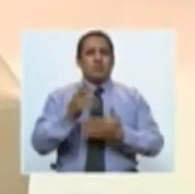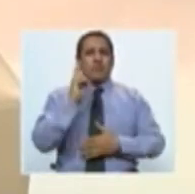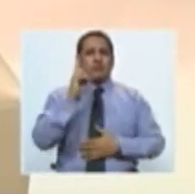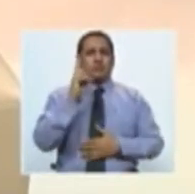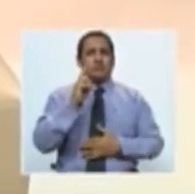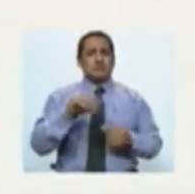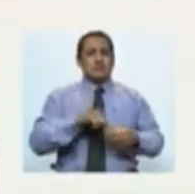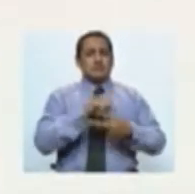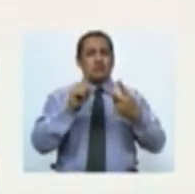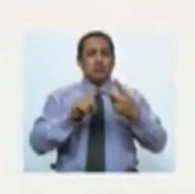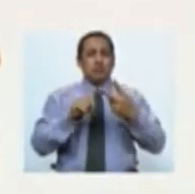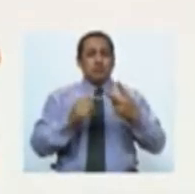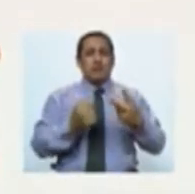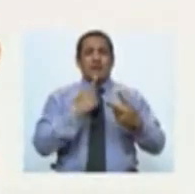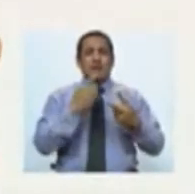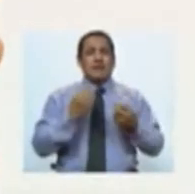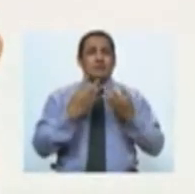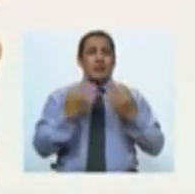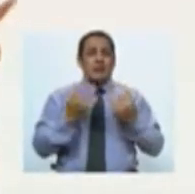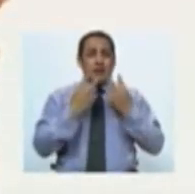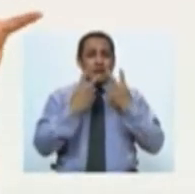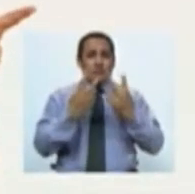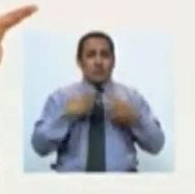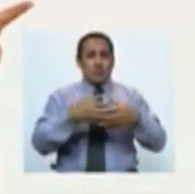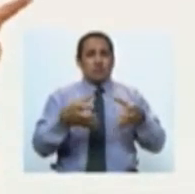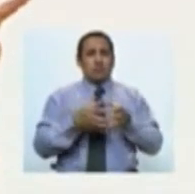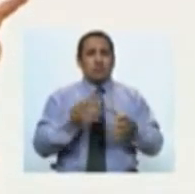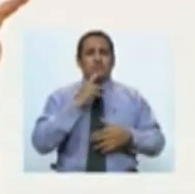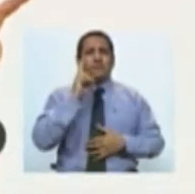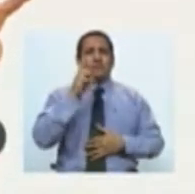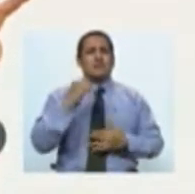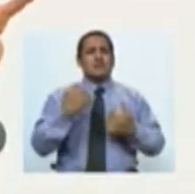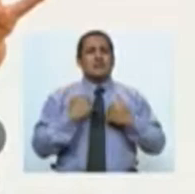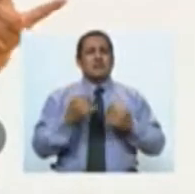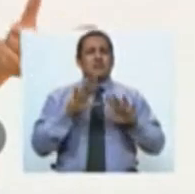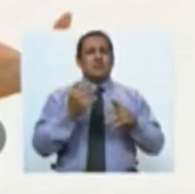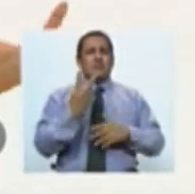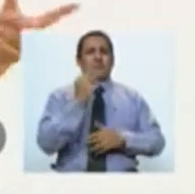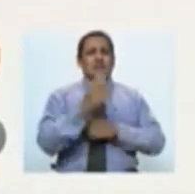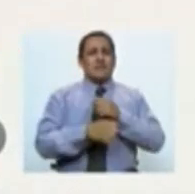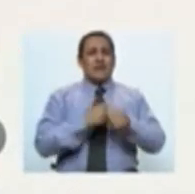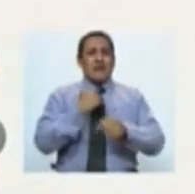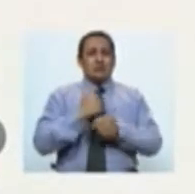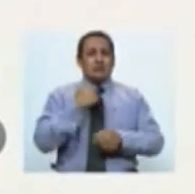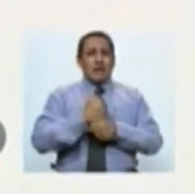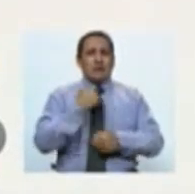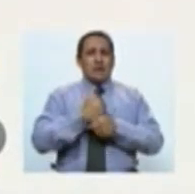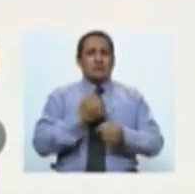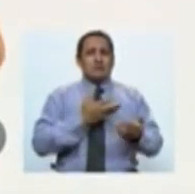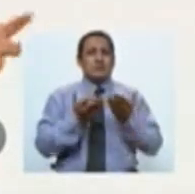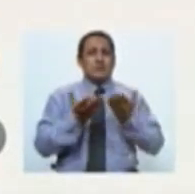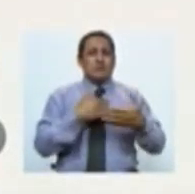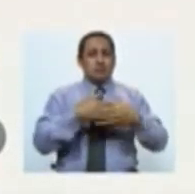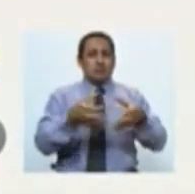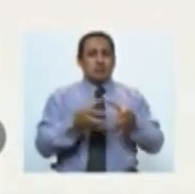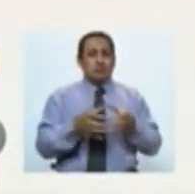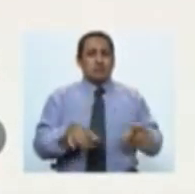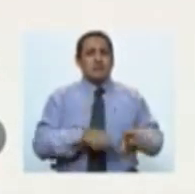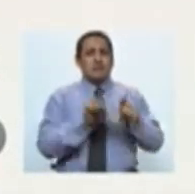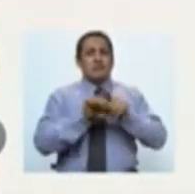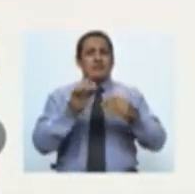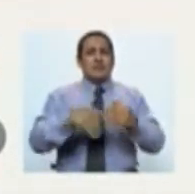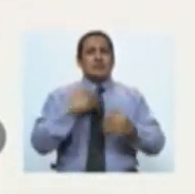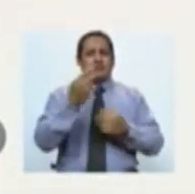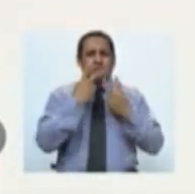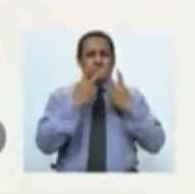maestros. Segundo, que bueno, varios de estos maestros tienen como 20 años trabajando de servicio, ¿no? Y